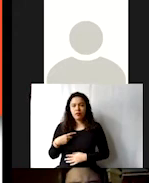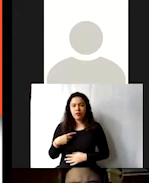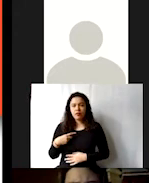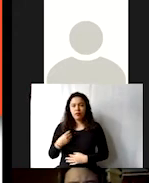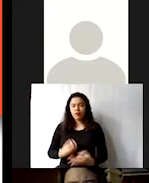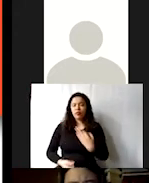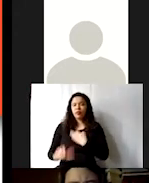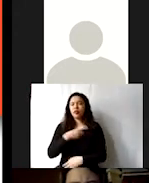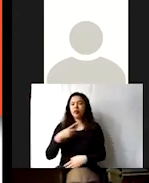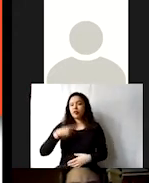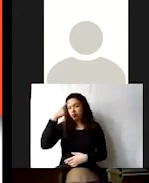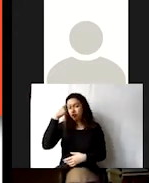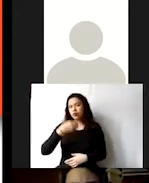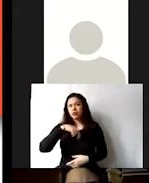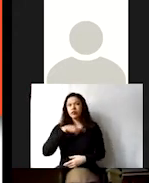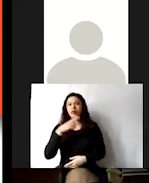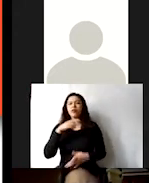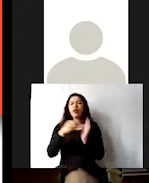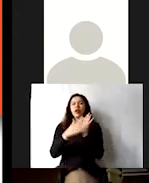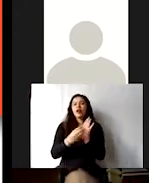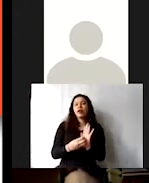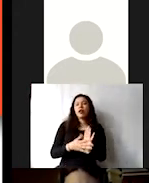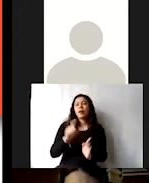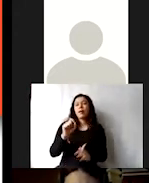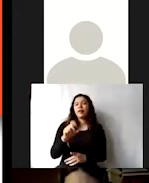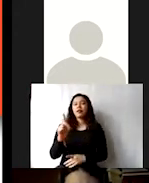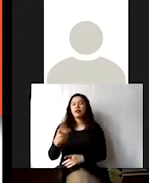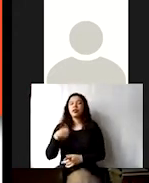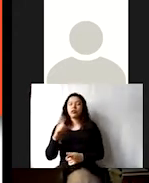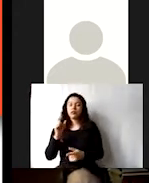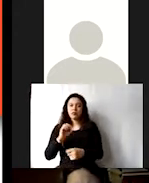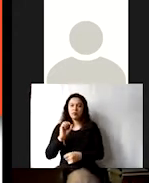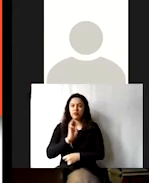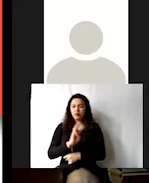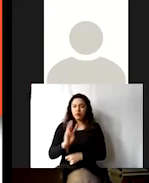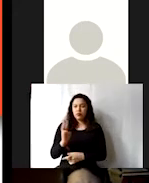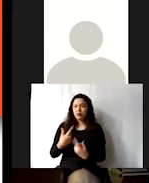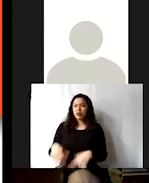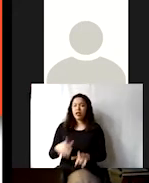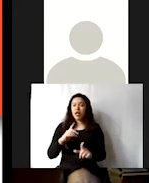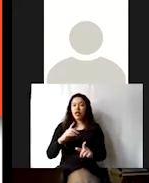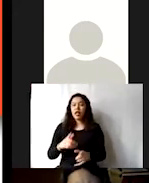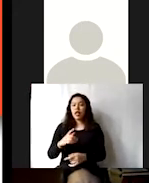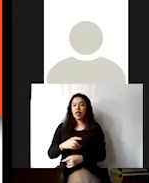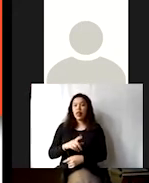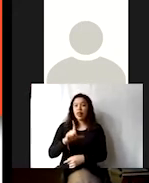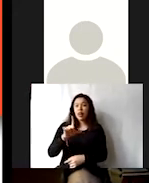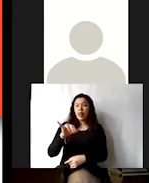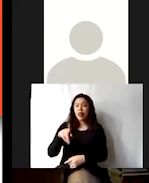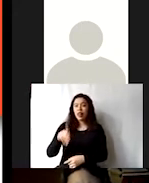para la implementación de la Agenda 2030. Te voy a poner por acá el link, Rebeca, que estás